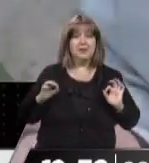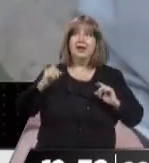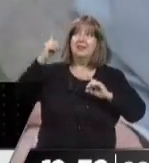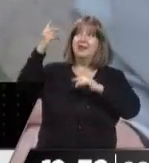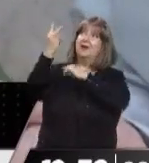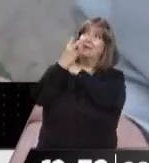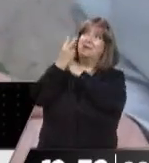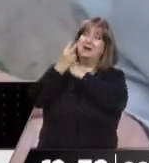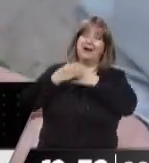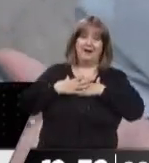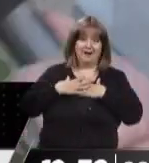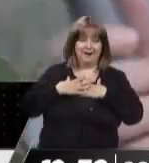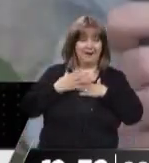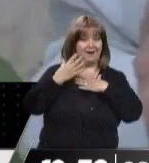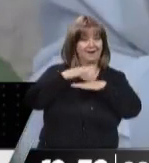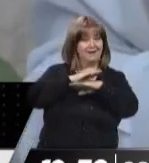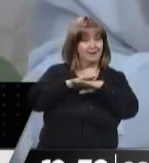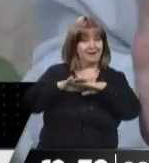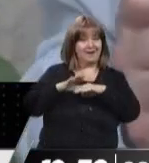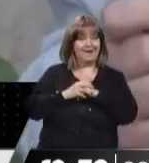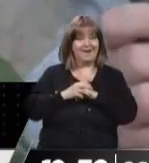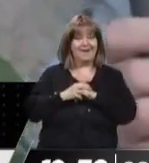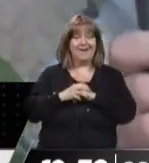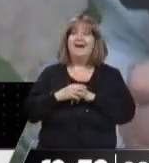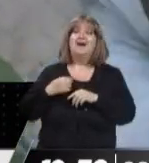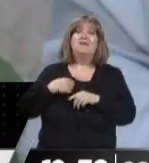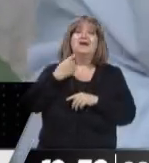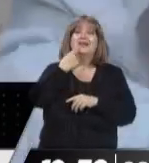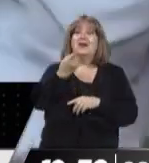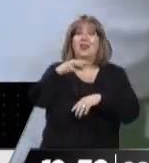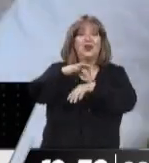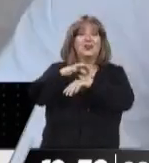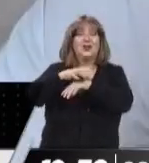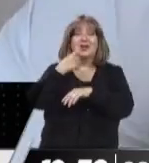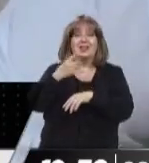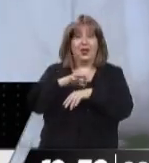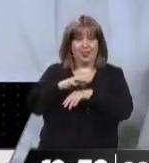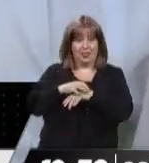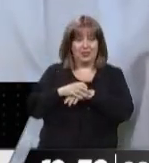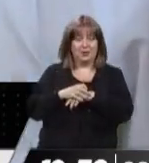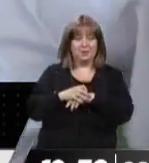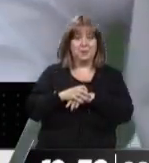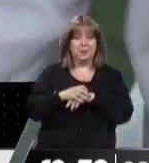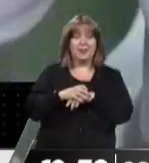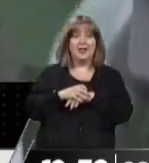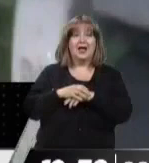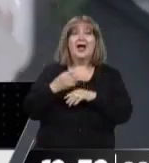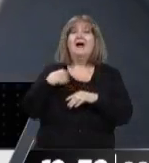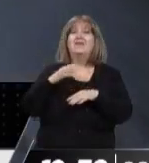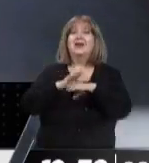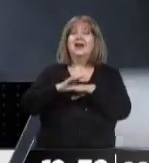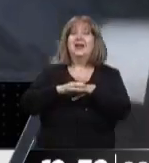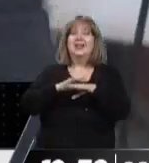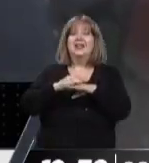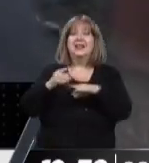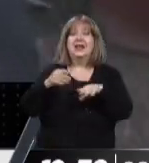curó? Él me curó. Me gustaría entrevistar a los médicos para ver qué dicen, porque, perdóname, solo hasta acá porque sos una dama. Tiene las